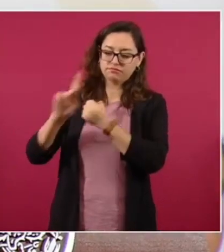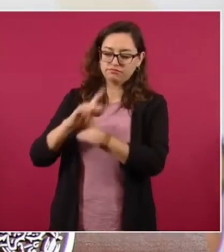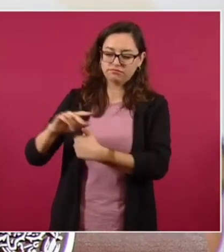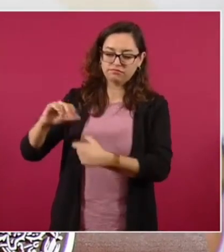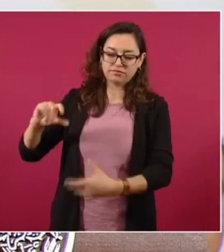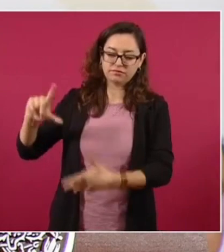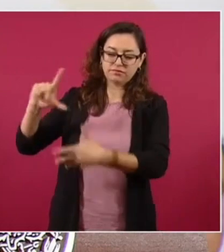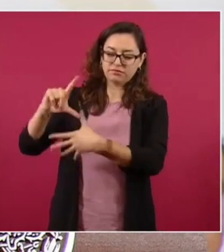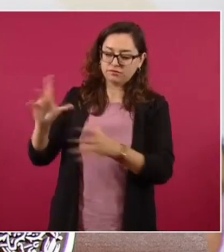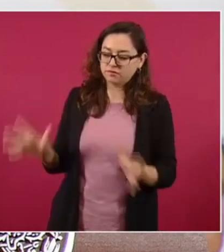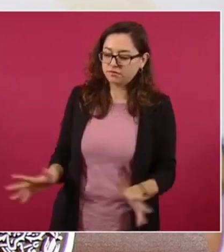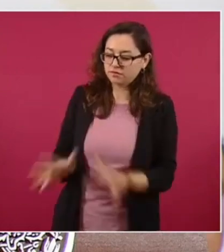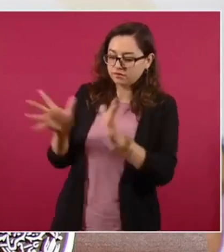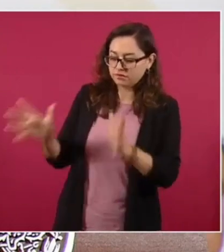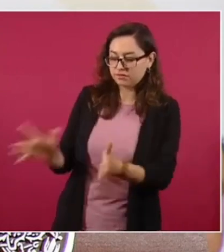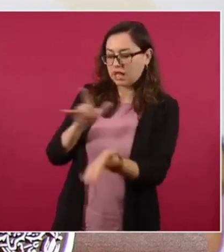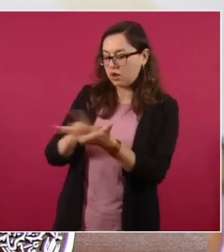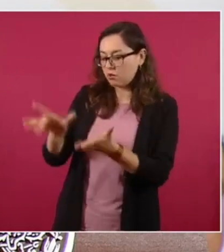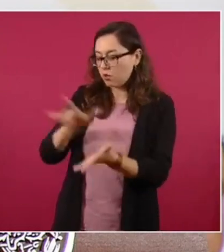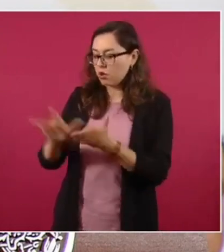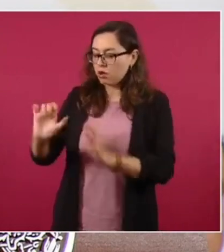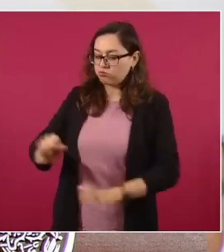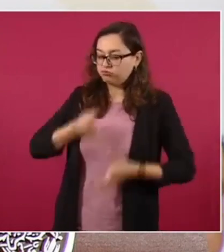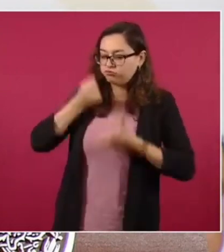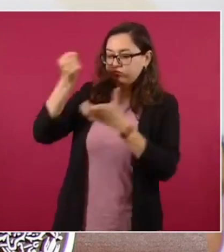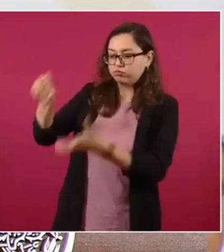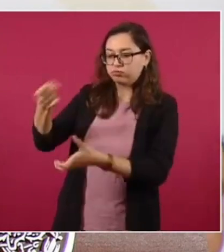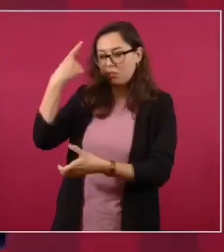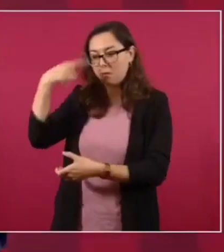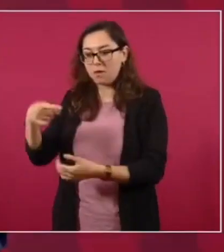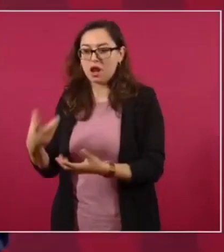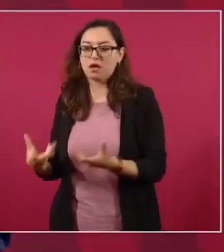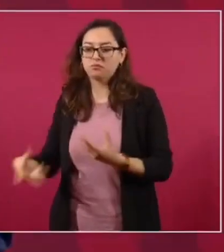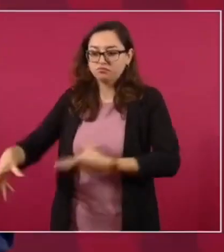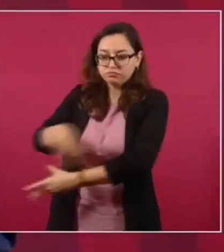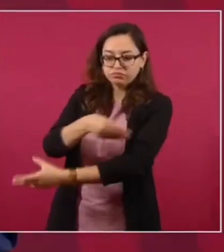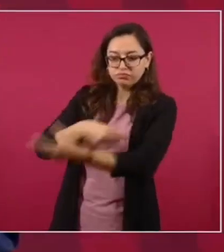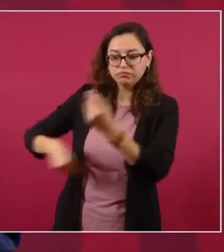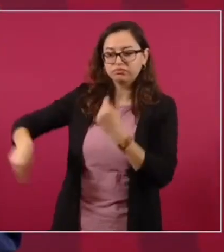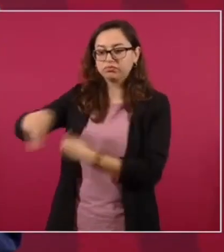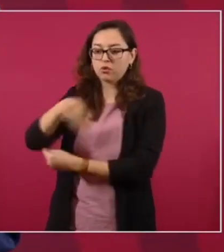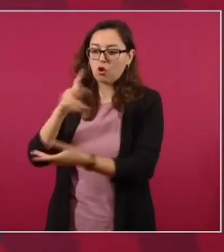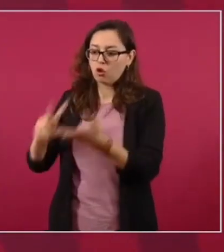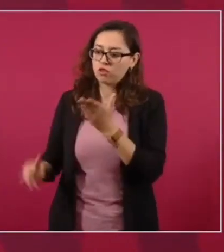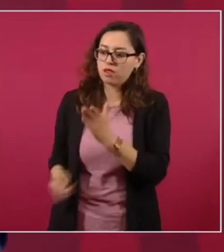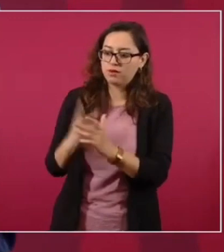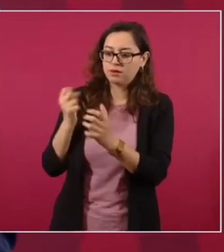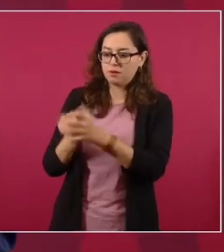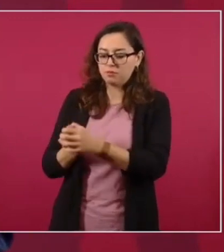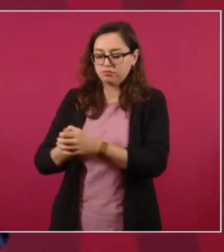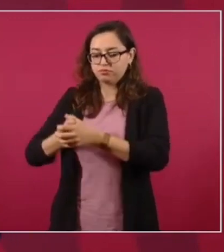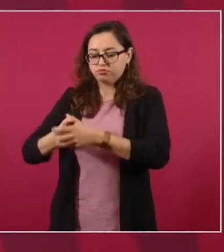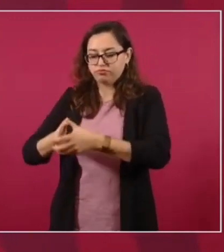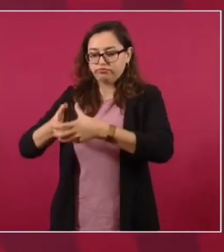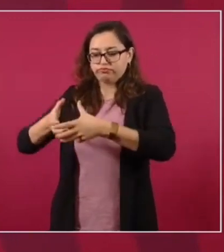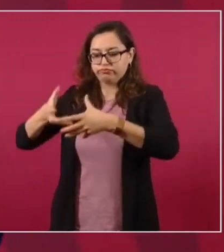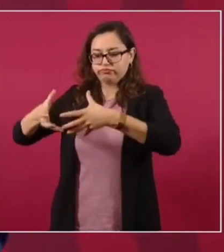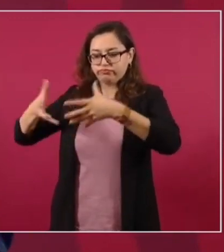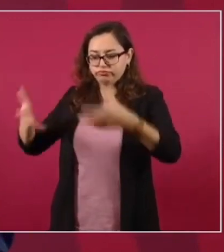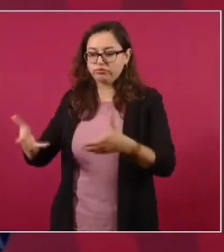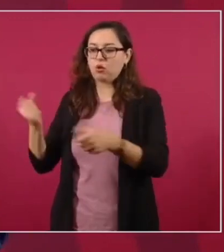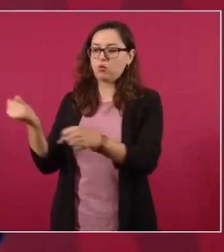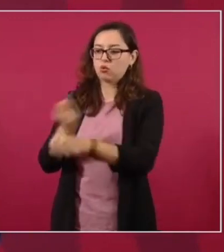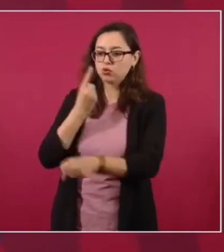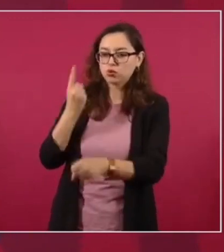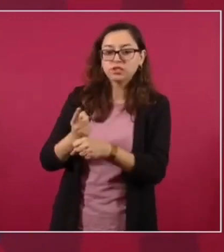Si hay crecimiento en todos los países de América, si hay